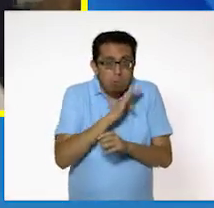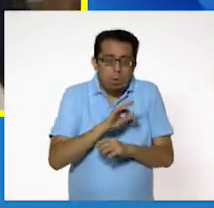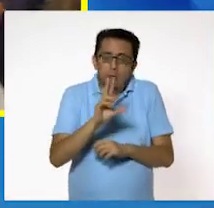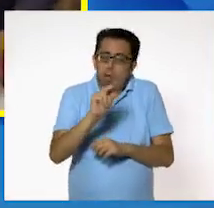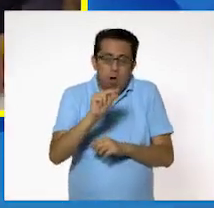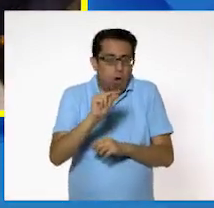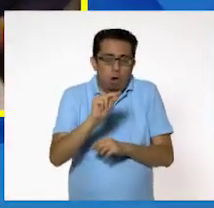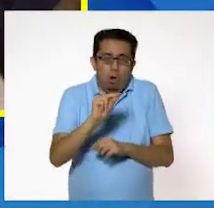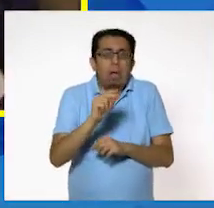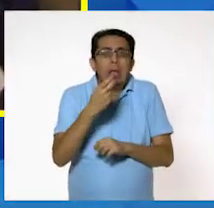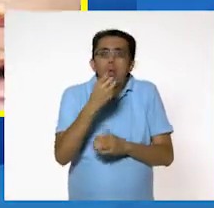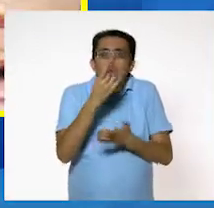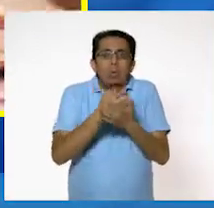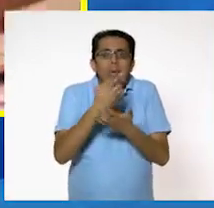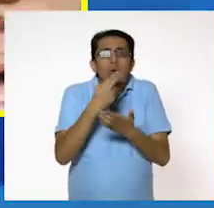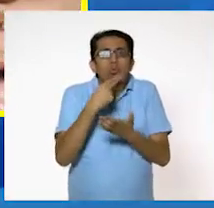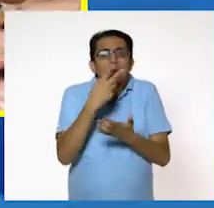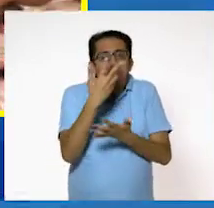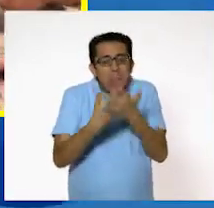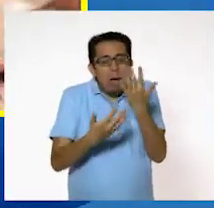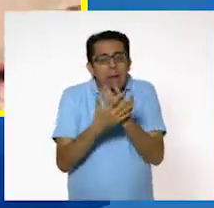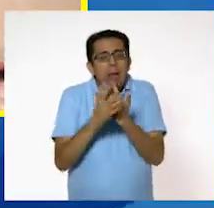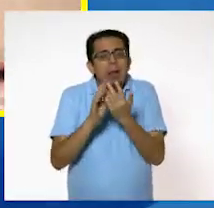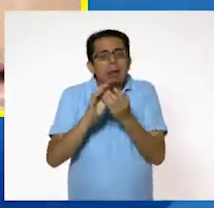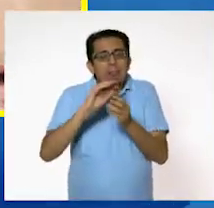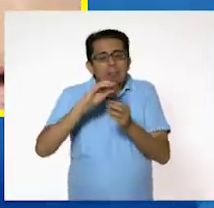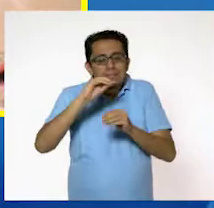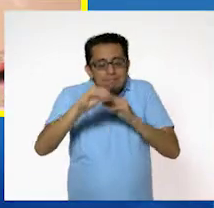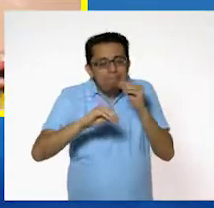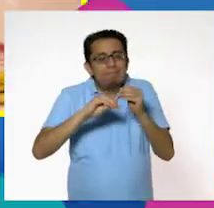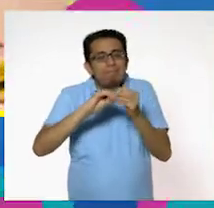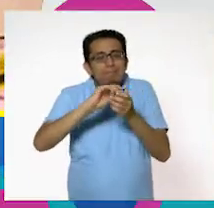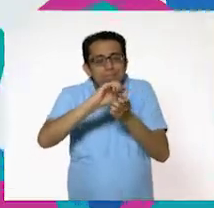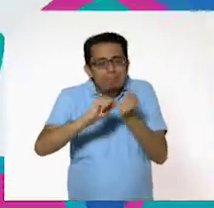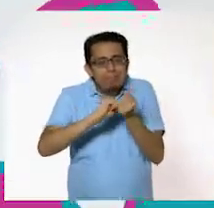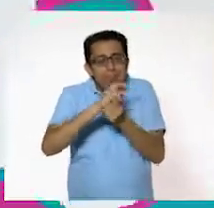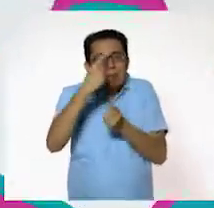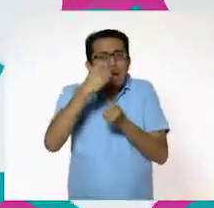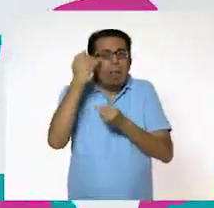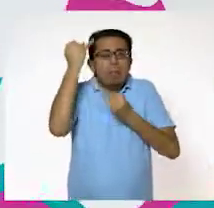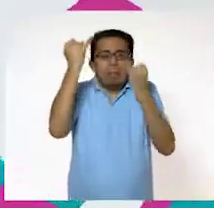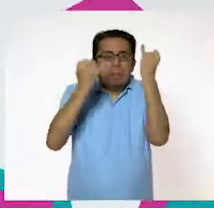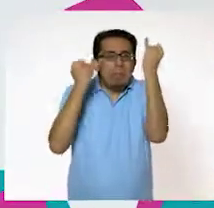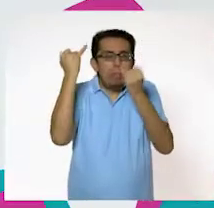con las manos y crear muchas cosas echando a volar tu imaginación.